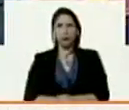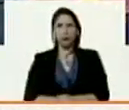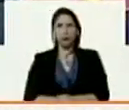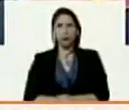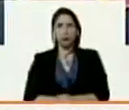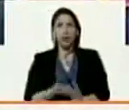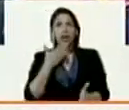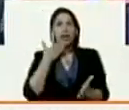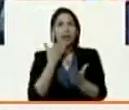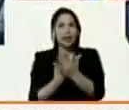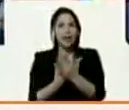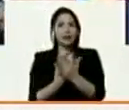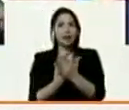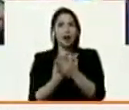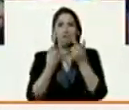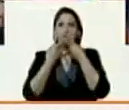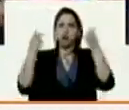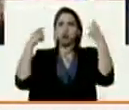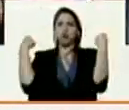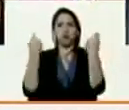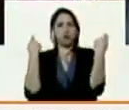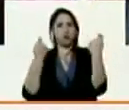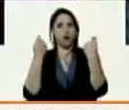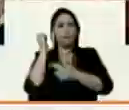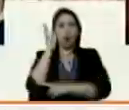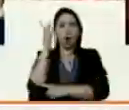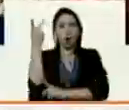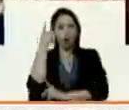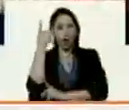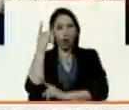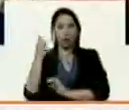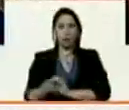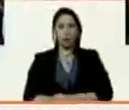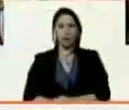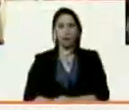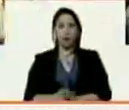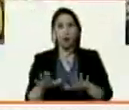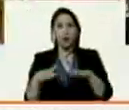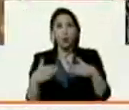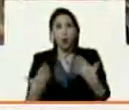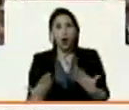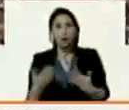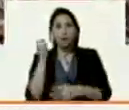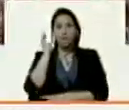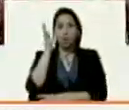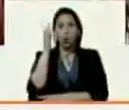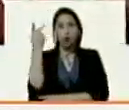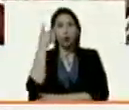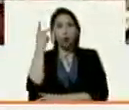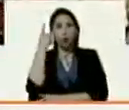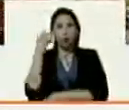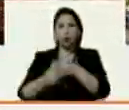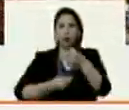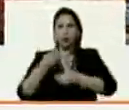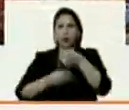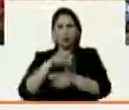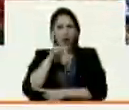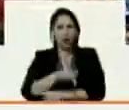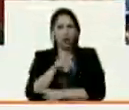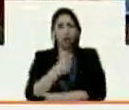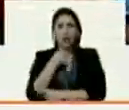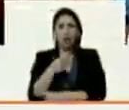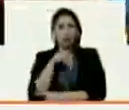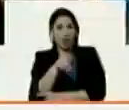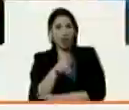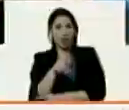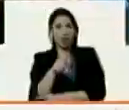Gracias por tanta propaganda que le han hecho al Foro de Sao Paulo. Cuando el Foro de Sao Paulo se realizó aquí, dijeron ellos